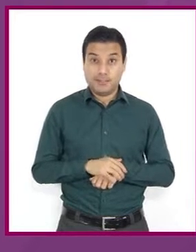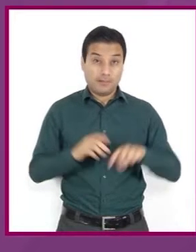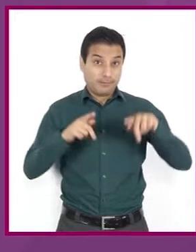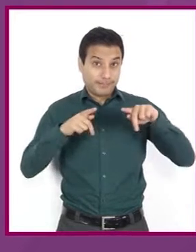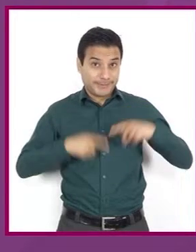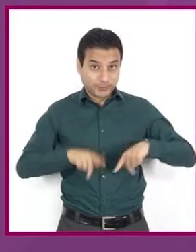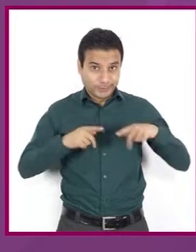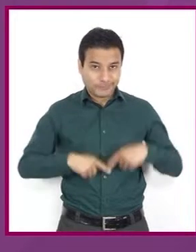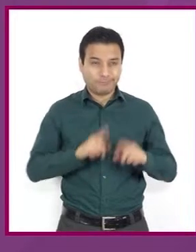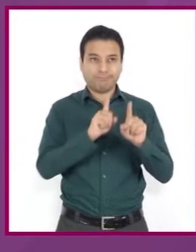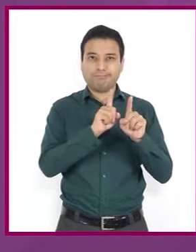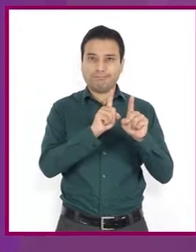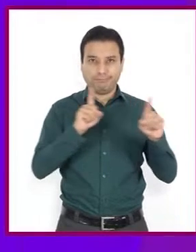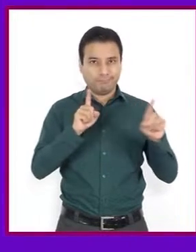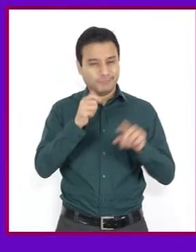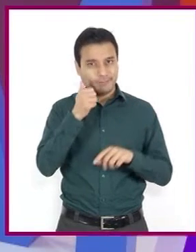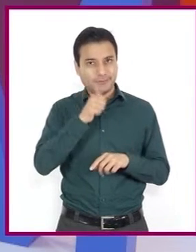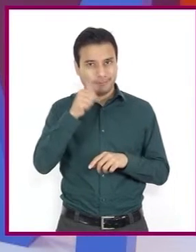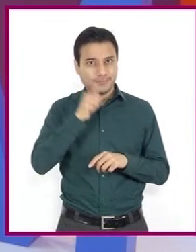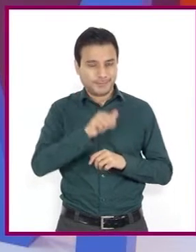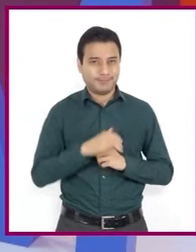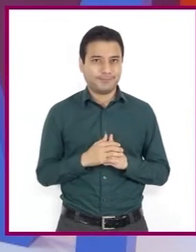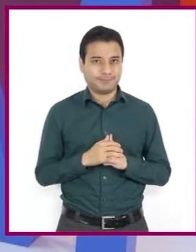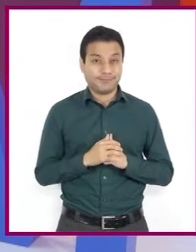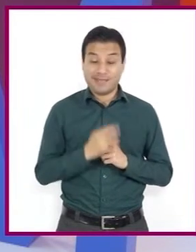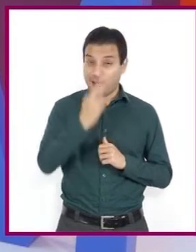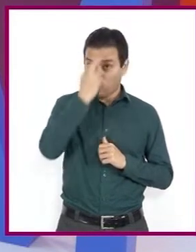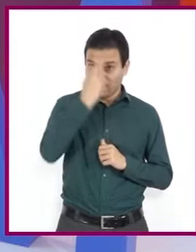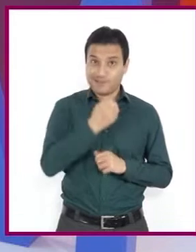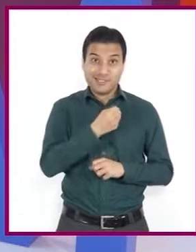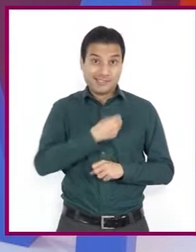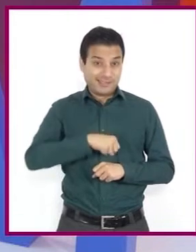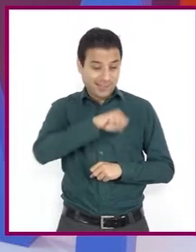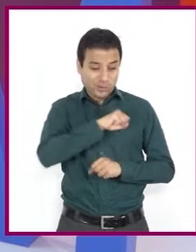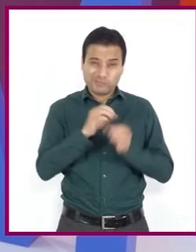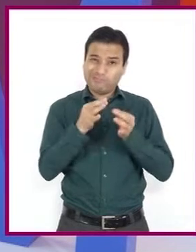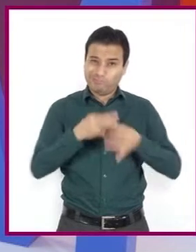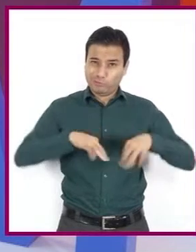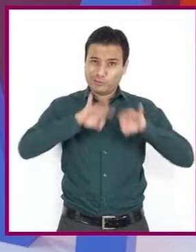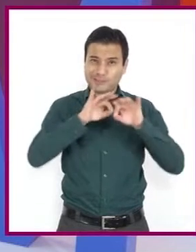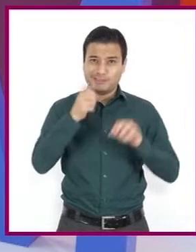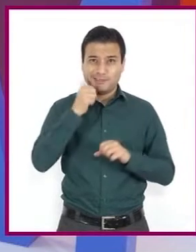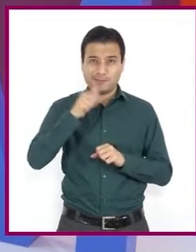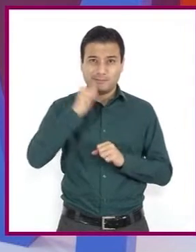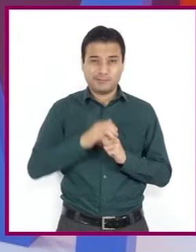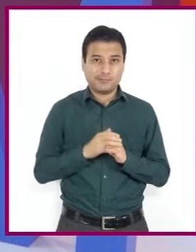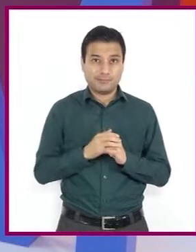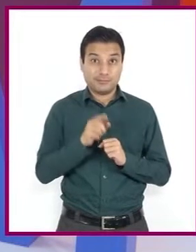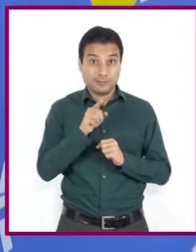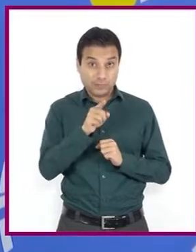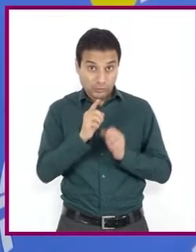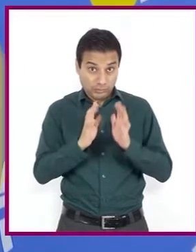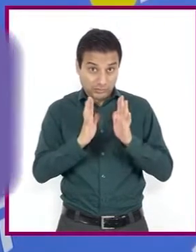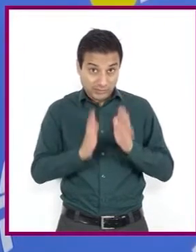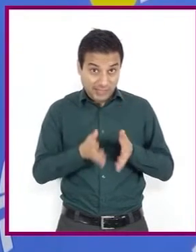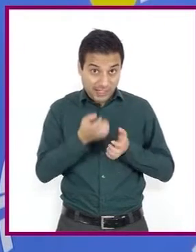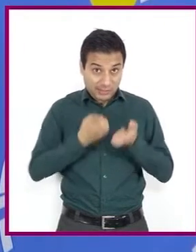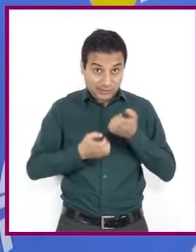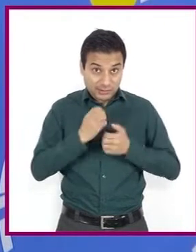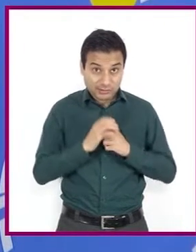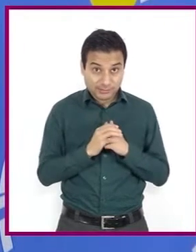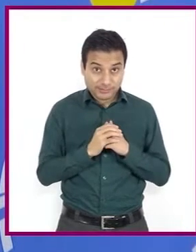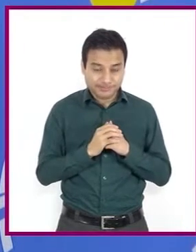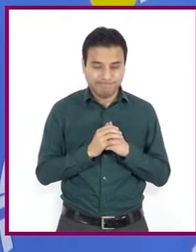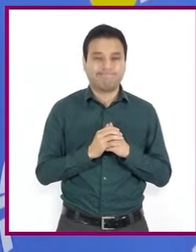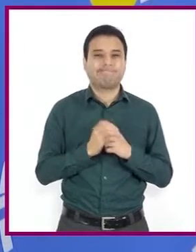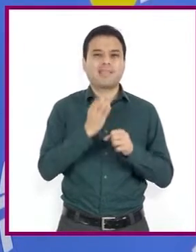guardar y pedir la sana distancia. La salud es lo primero. Además, ¿ya hicieron algo de ejercicio? En esta ocasión